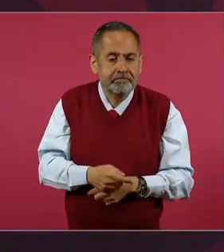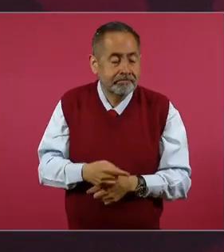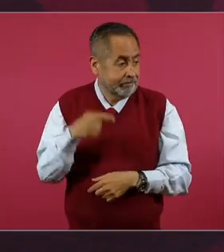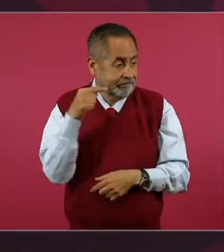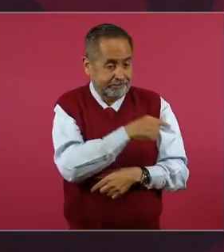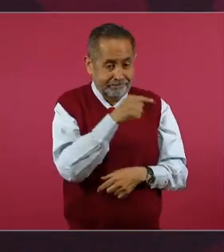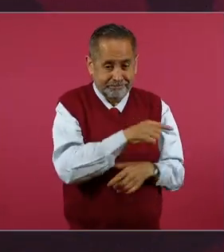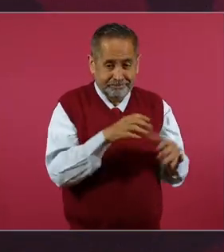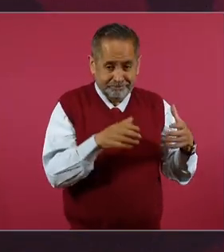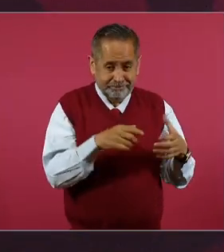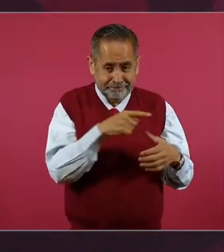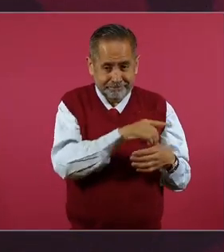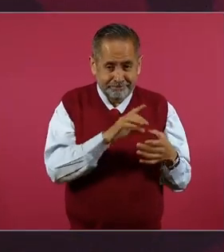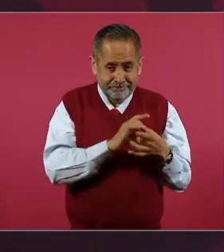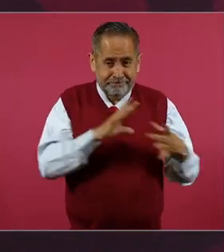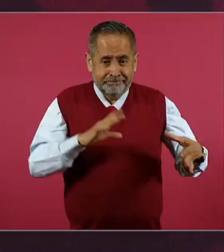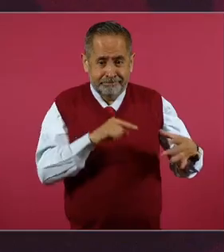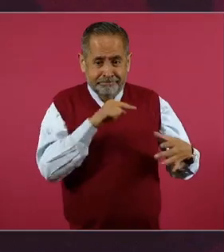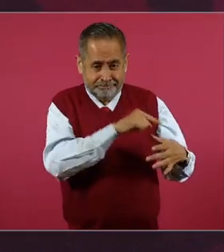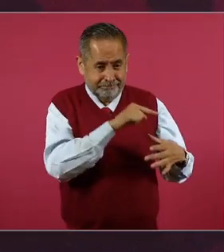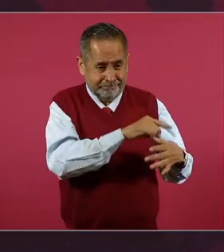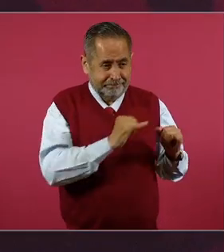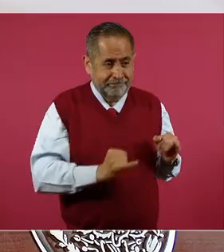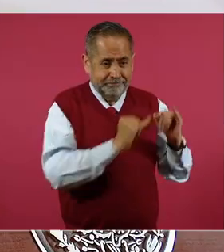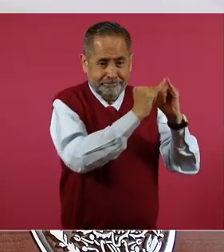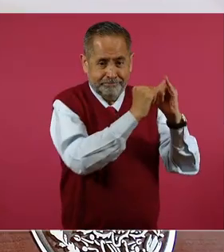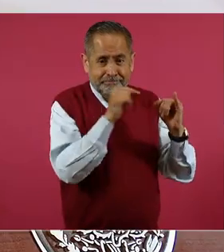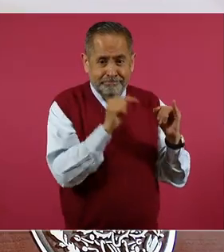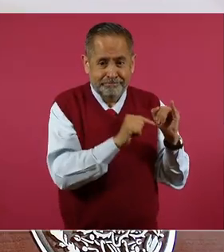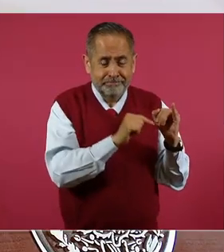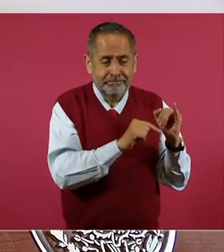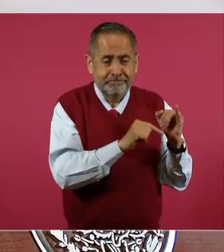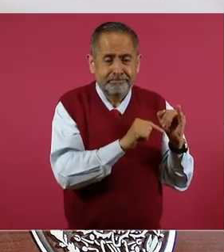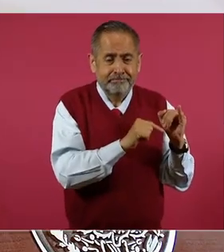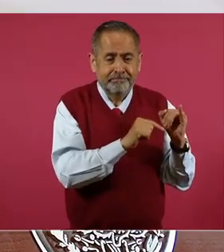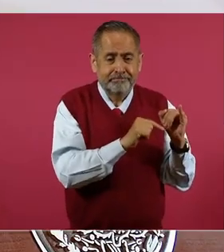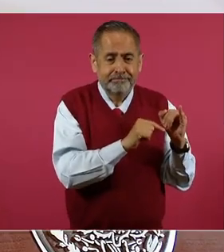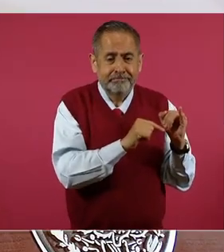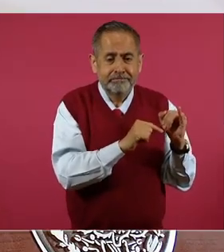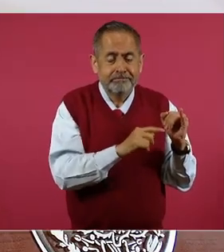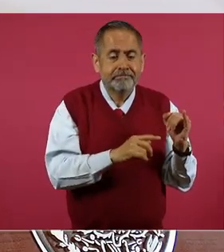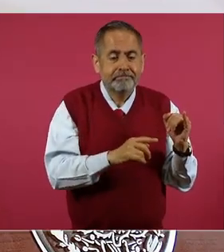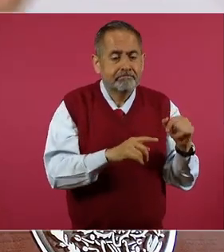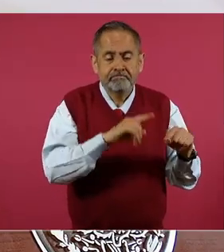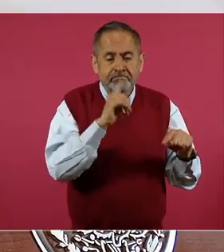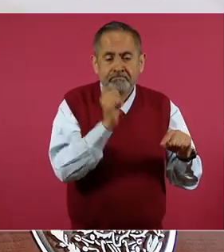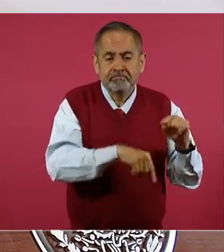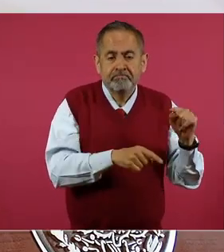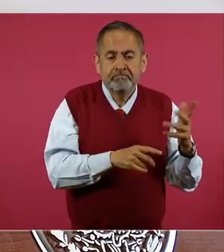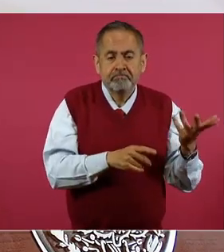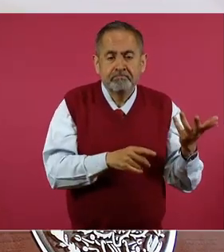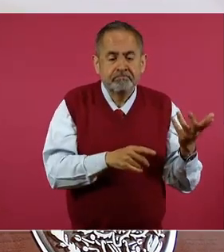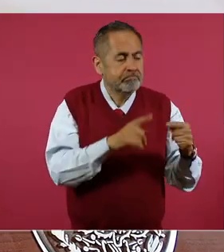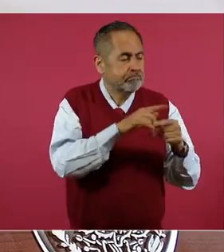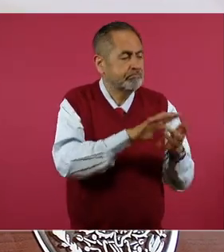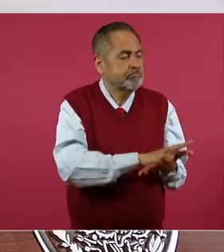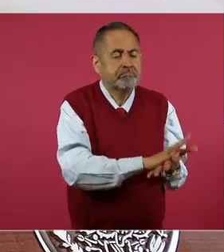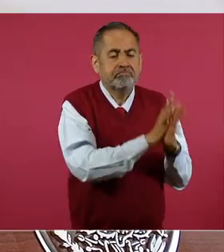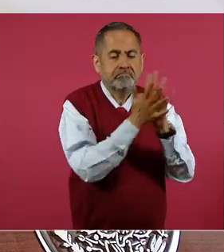ese organismo independiente, ¿sí?, se va a